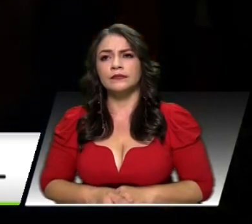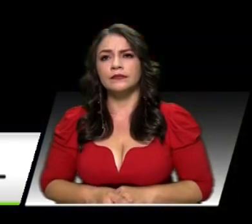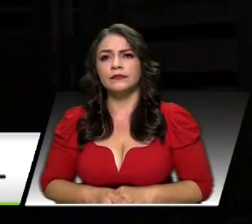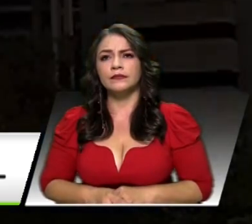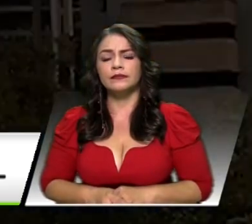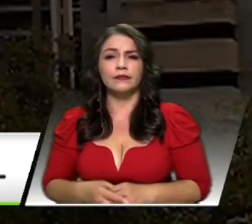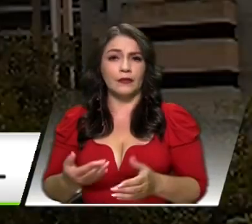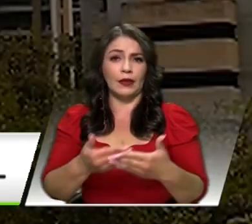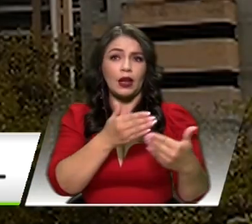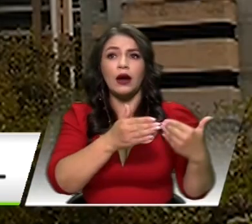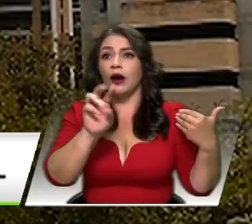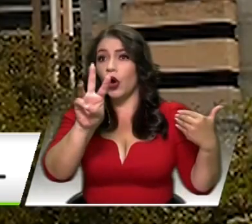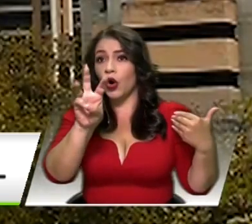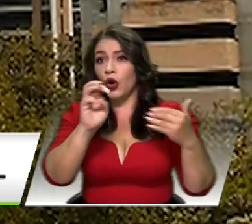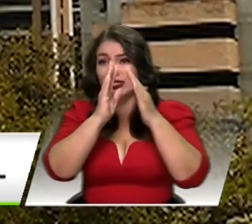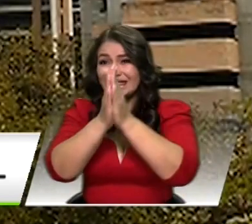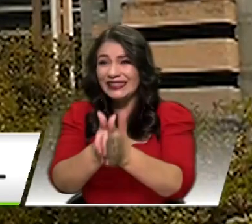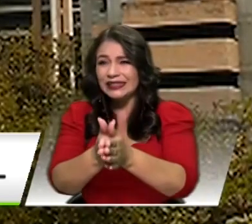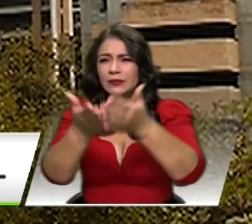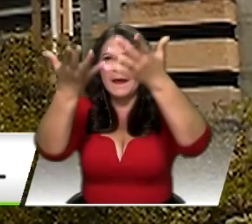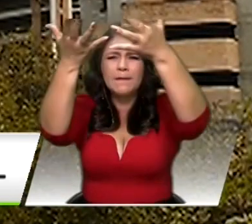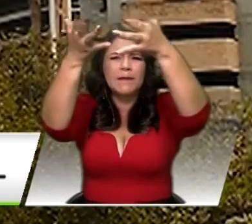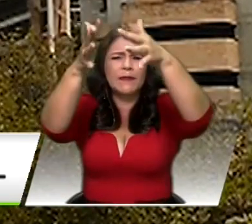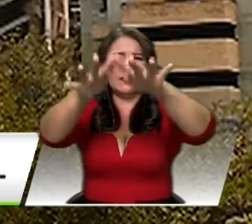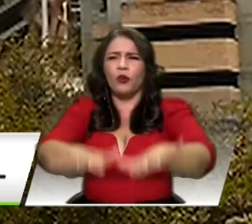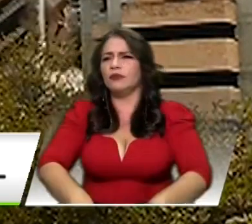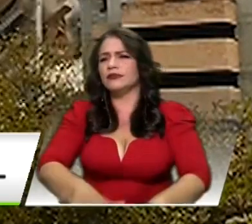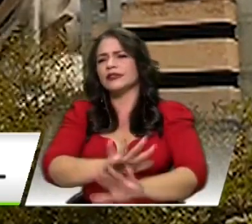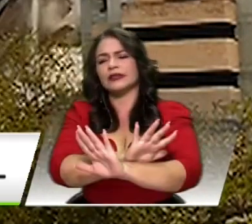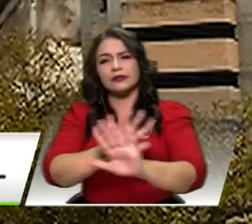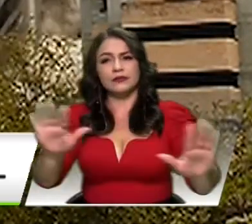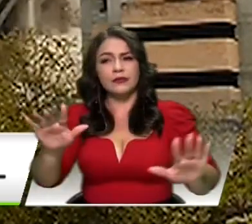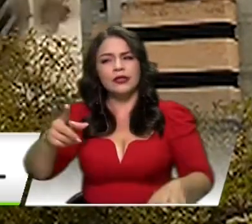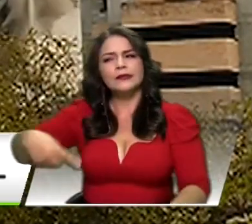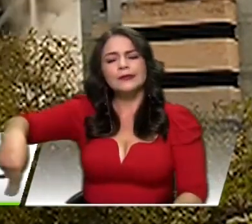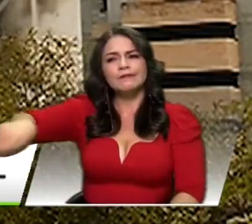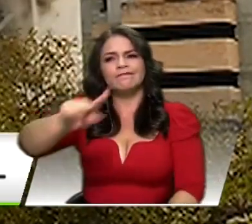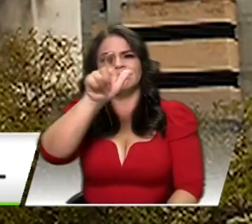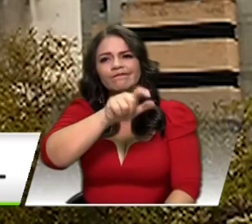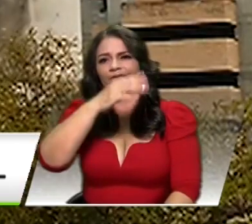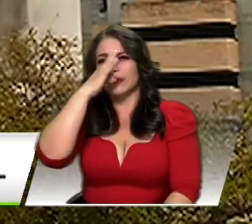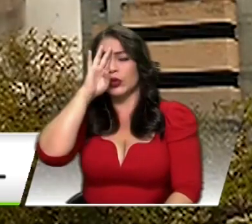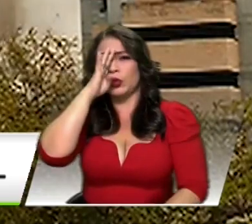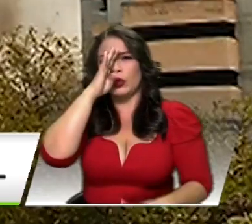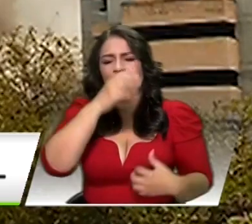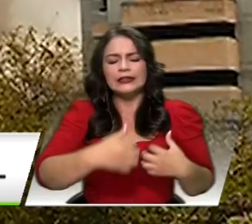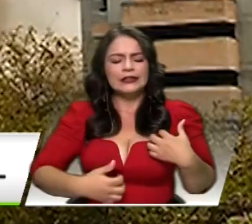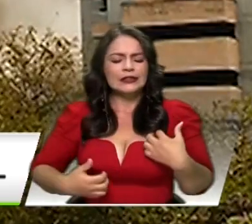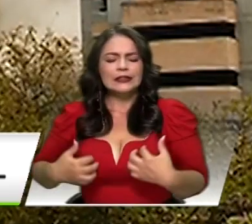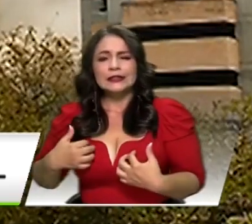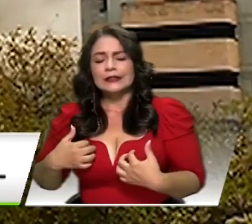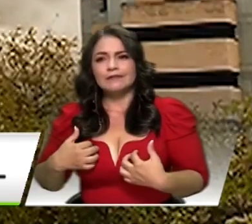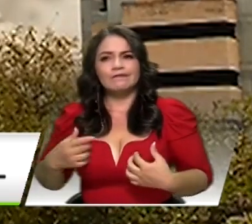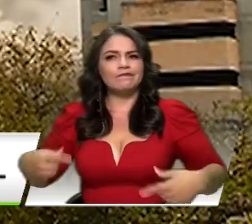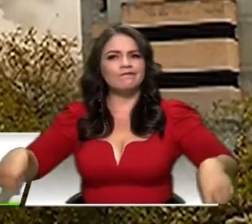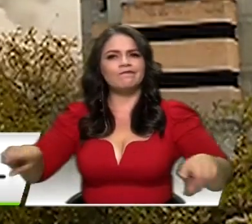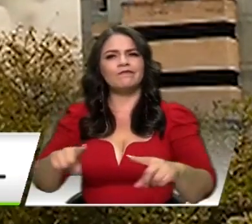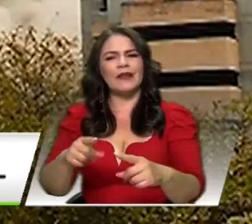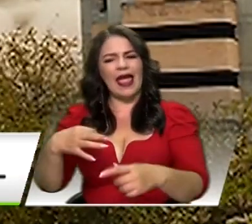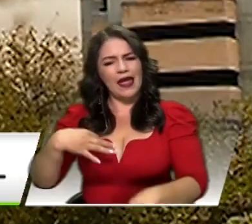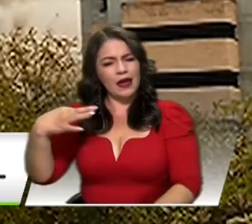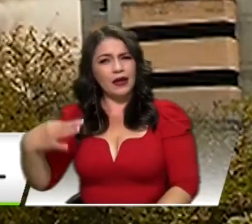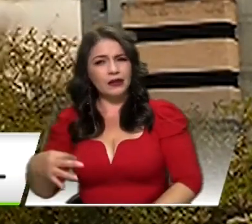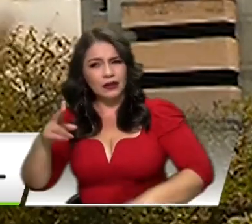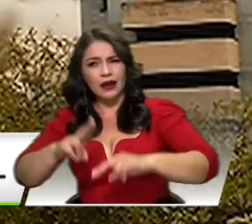El 8 de diciembre se enterró Continental, pero quedaron las dudas sobre los cimientos de la ética de algunos constructores,